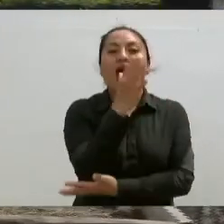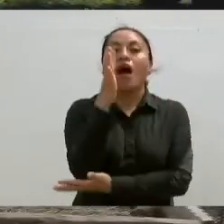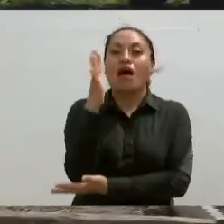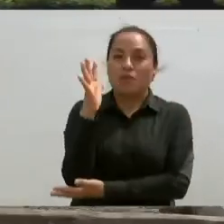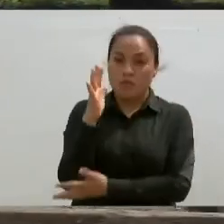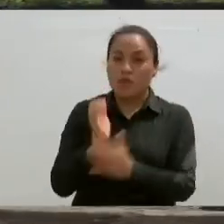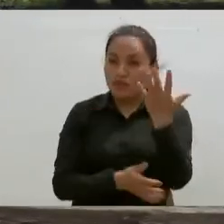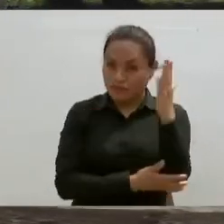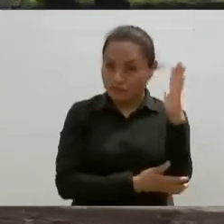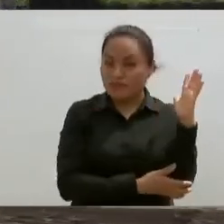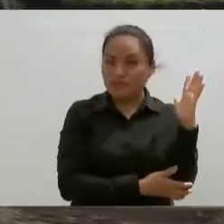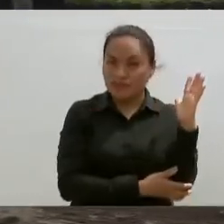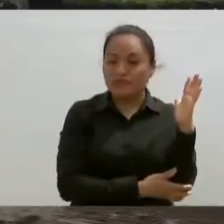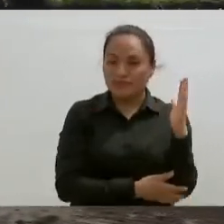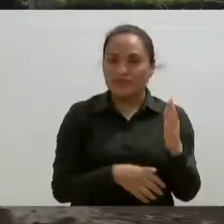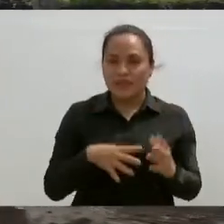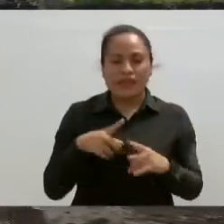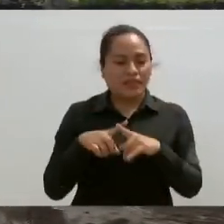árboles